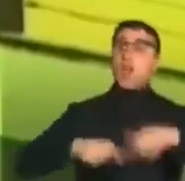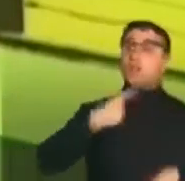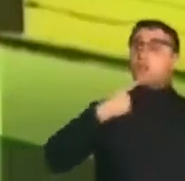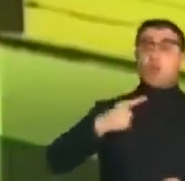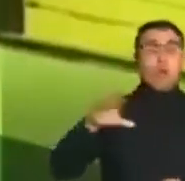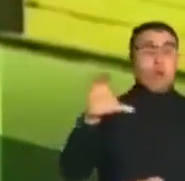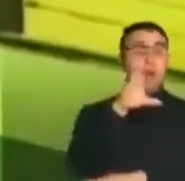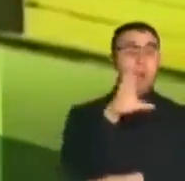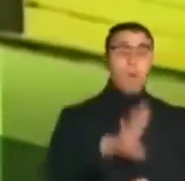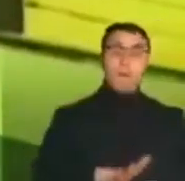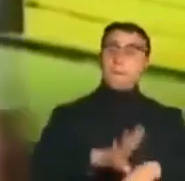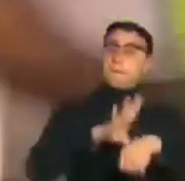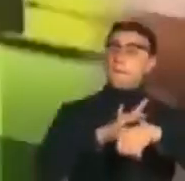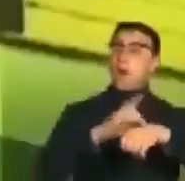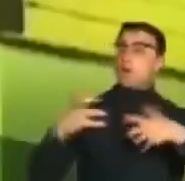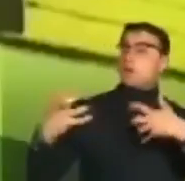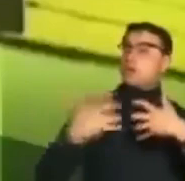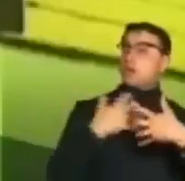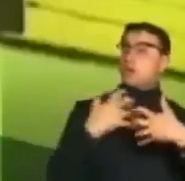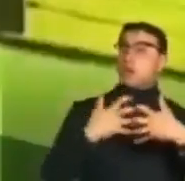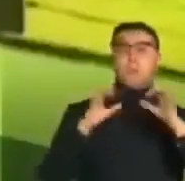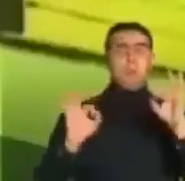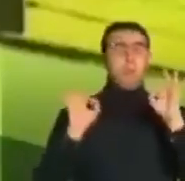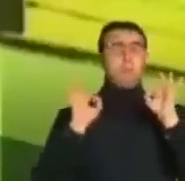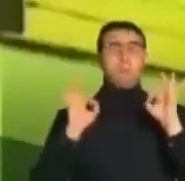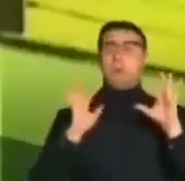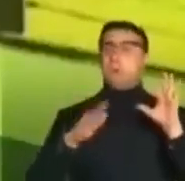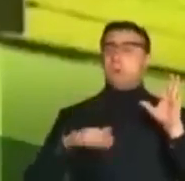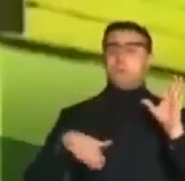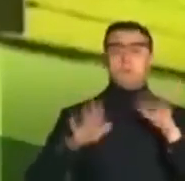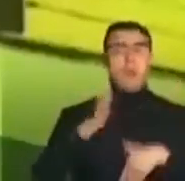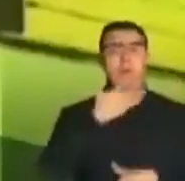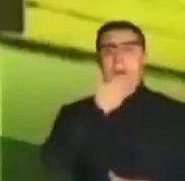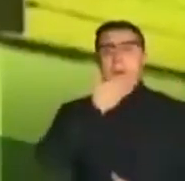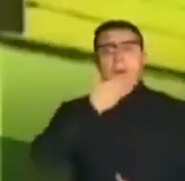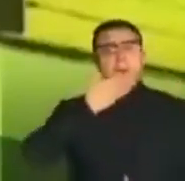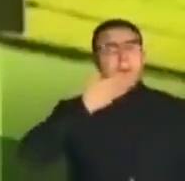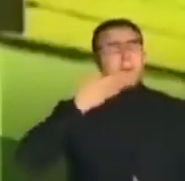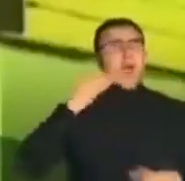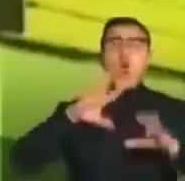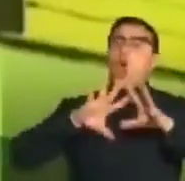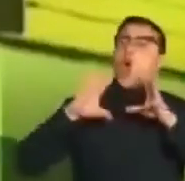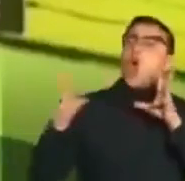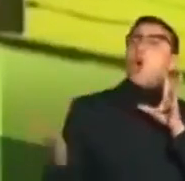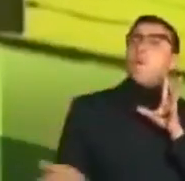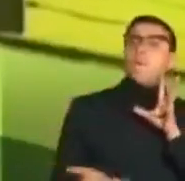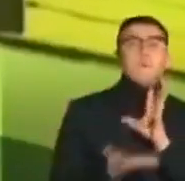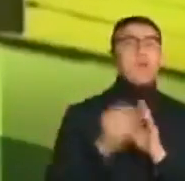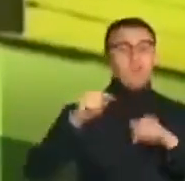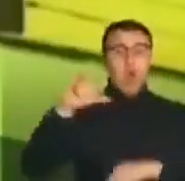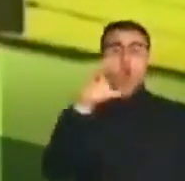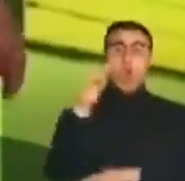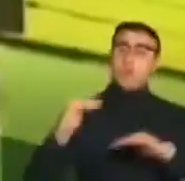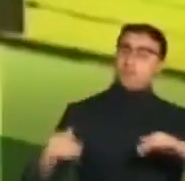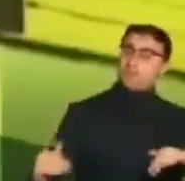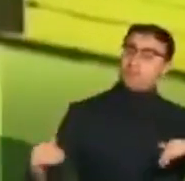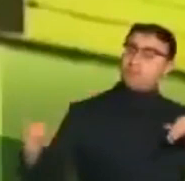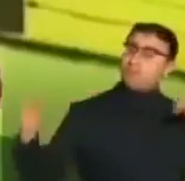la demostración de que tenemos uno de los mejores sistemas de salud del mundo.